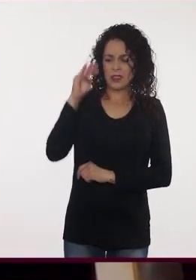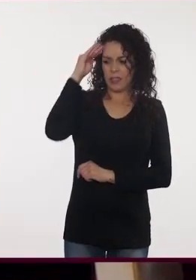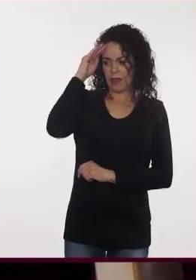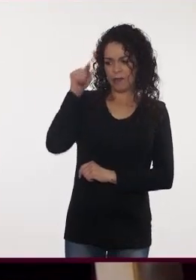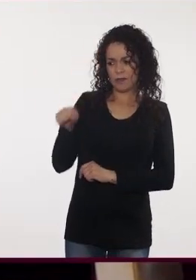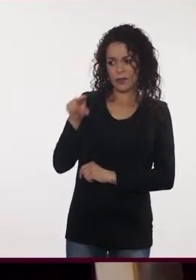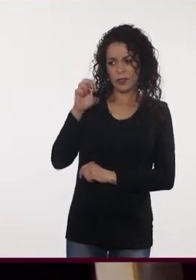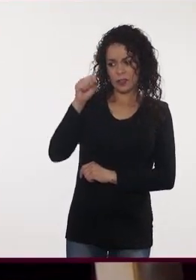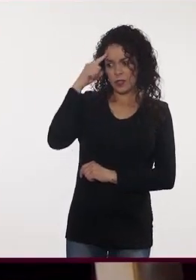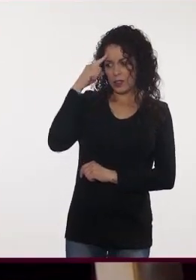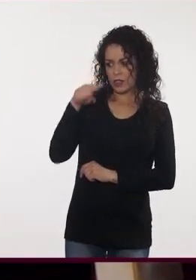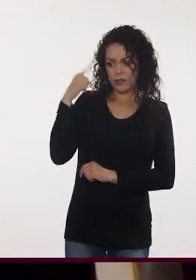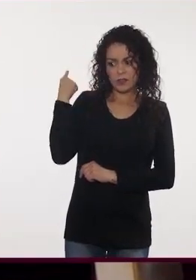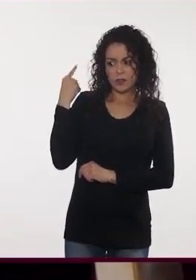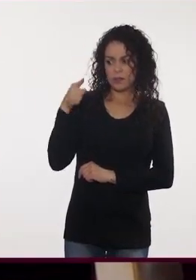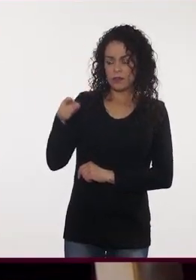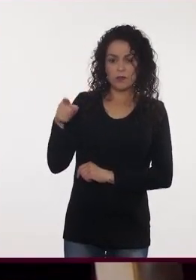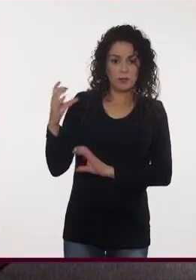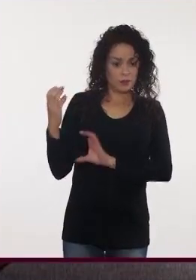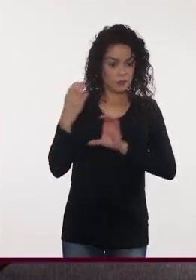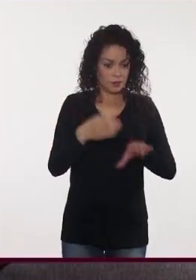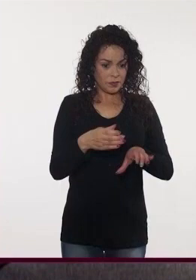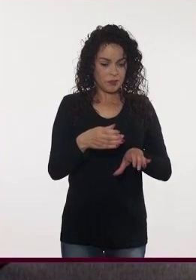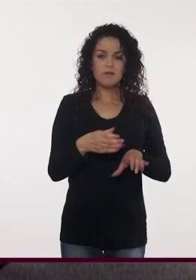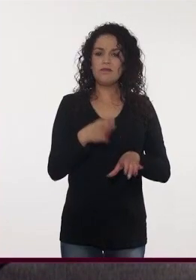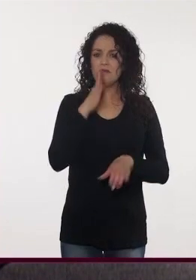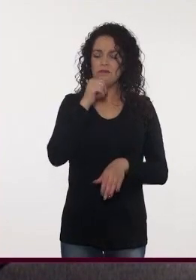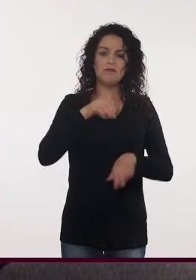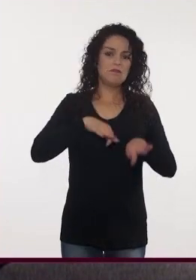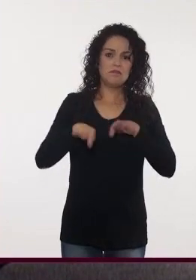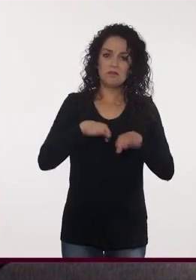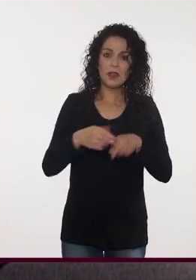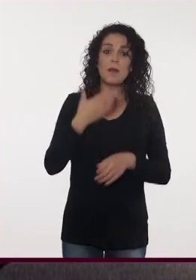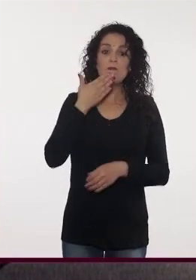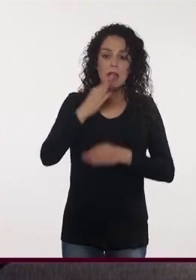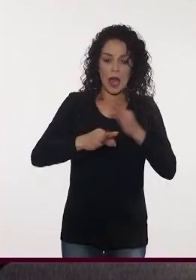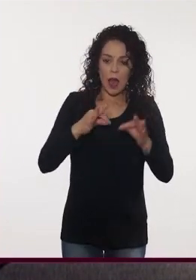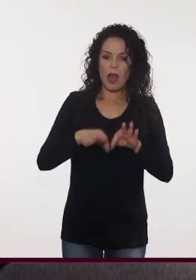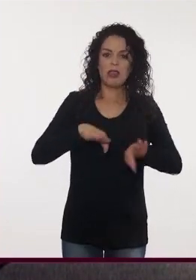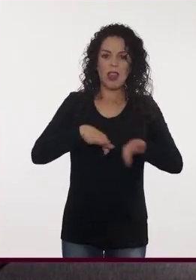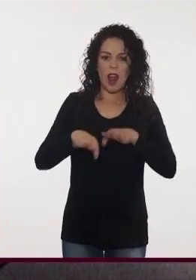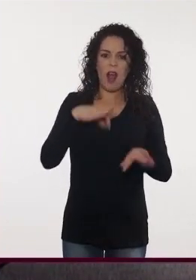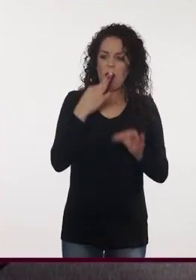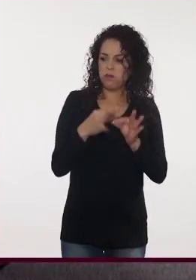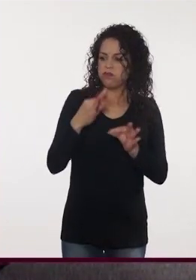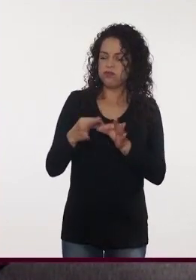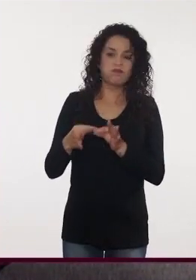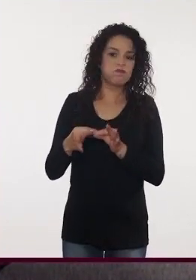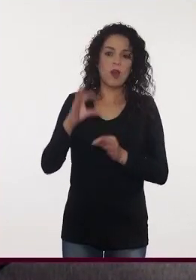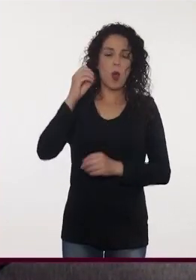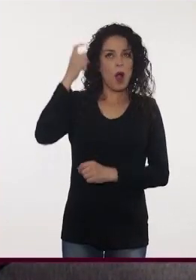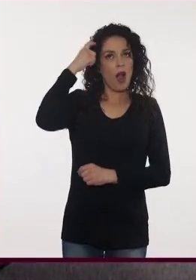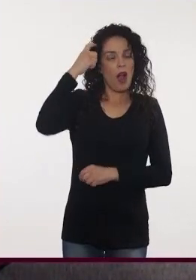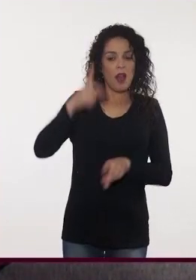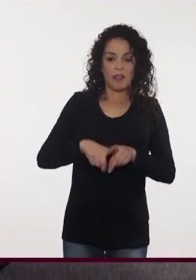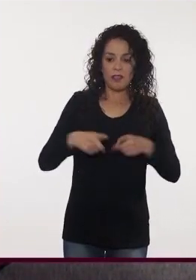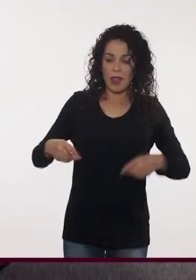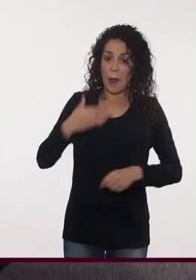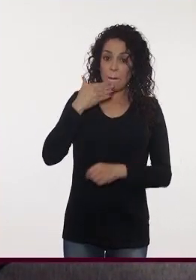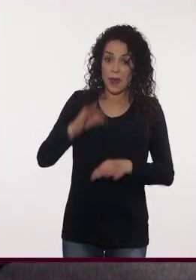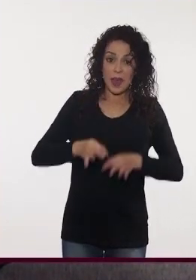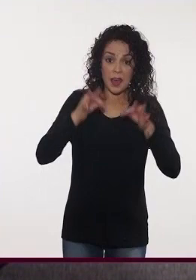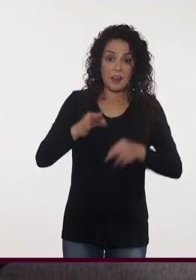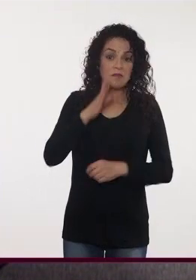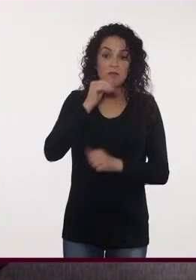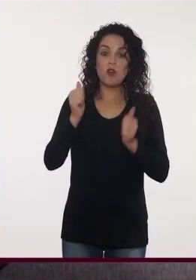será fácil o redituable su contratación, que no son productivas o que no tendrán capacidad para desarrollarse correctamente